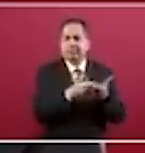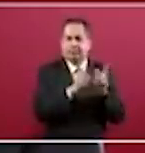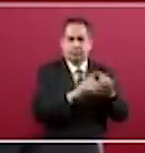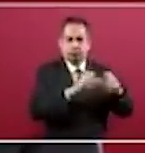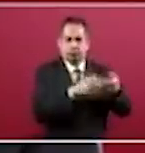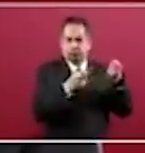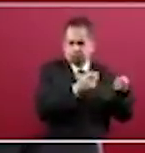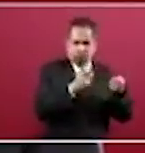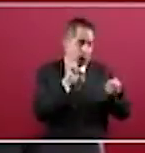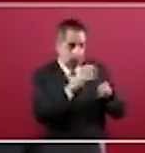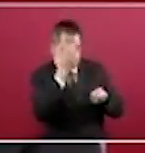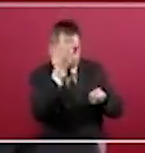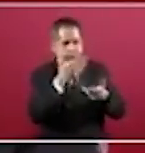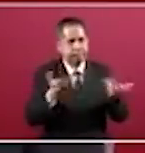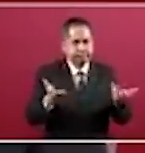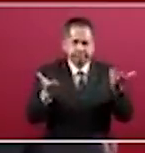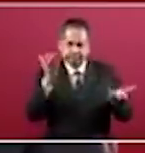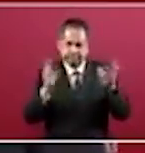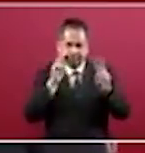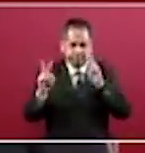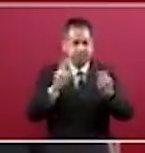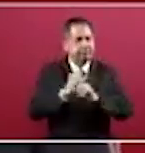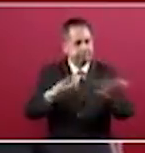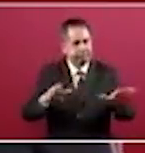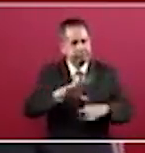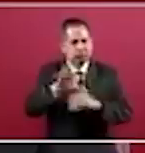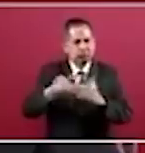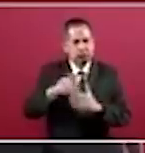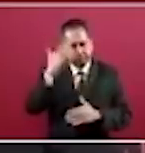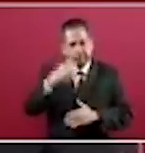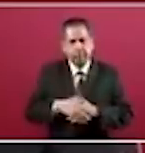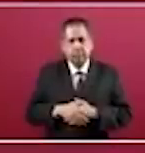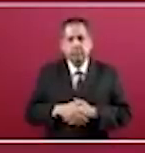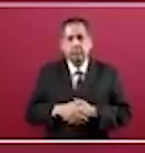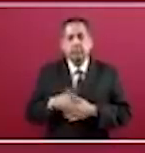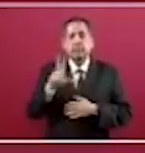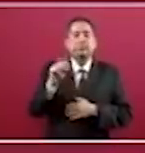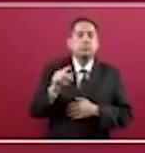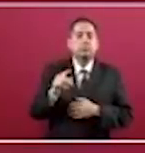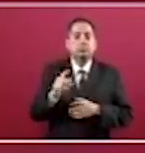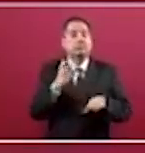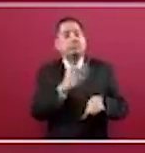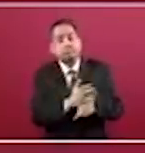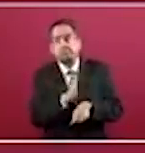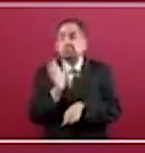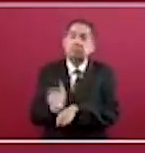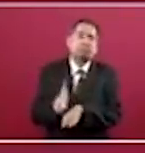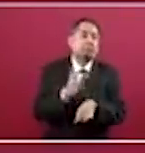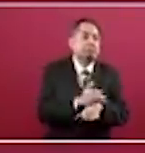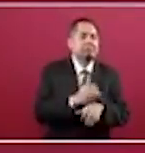régimen autoritario, que se sepa todo. No, a ver, y se va a